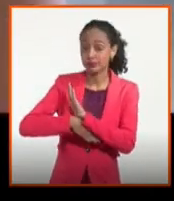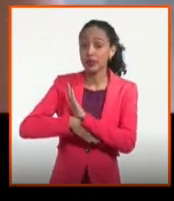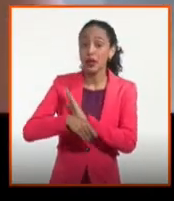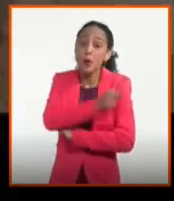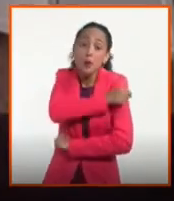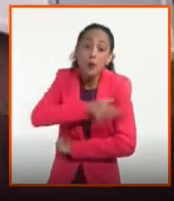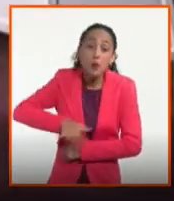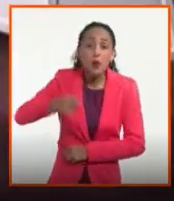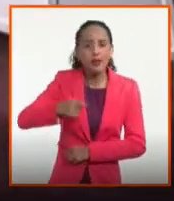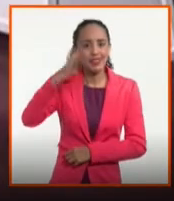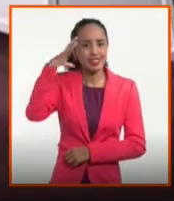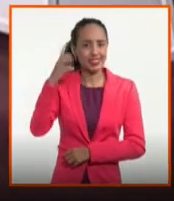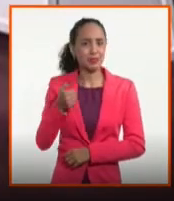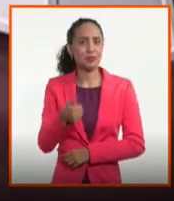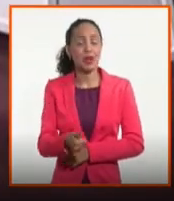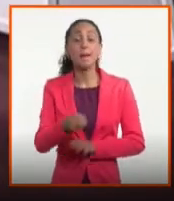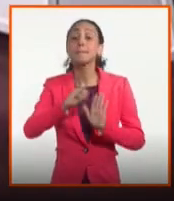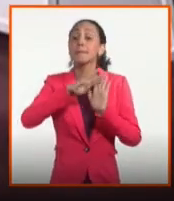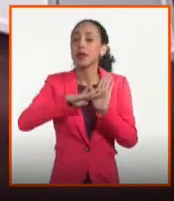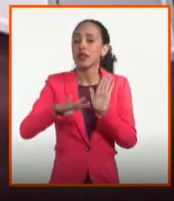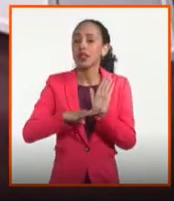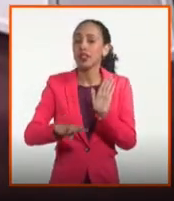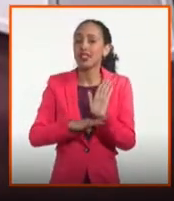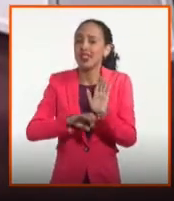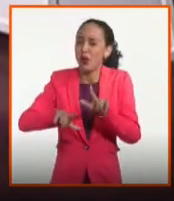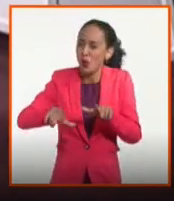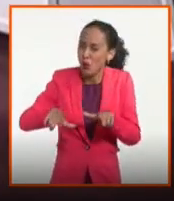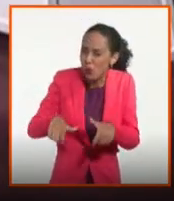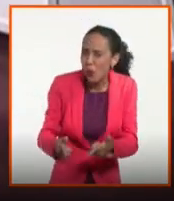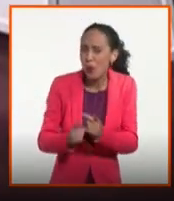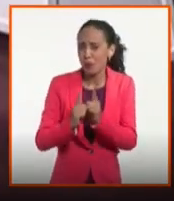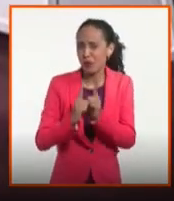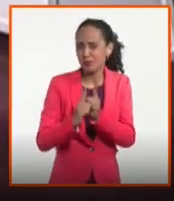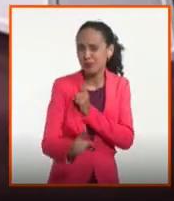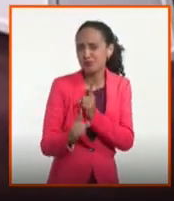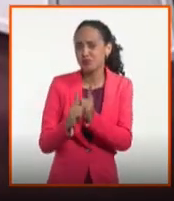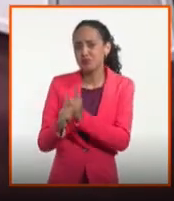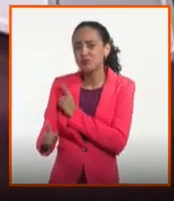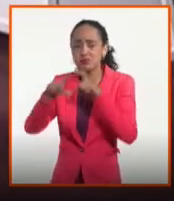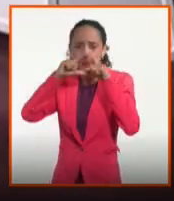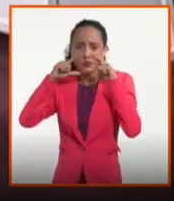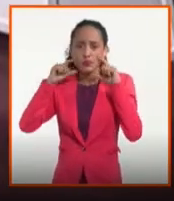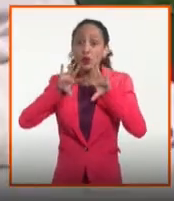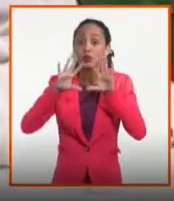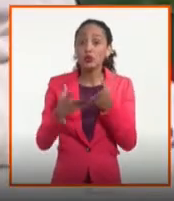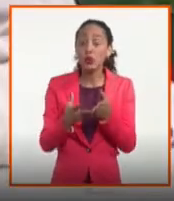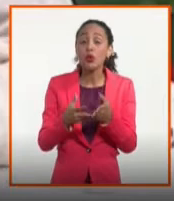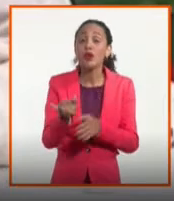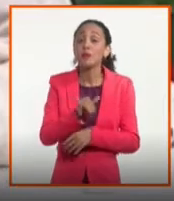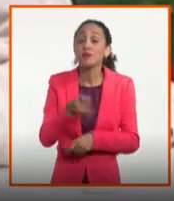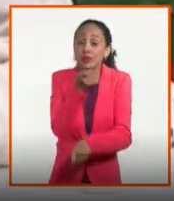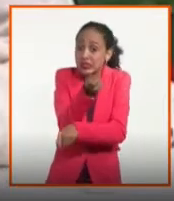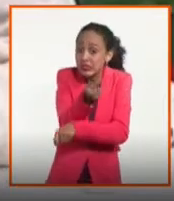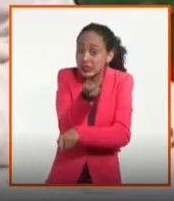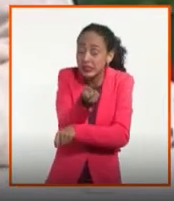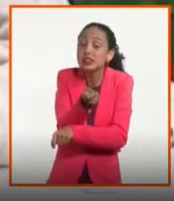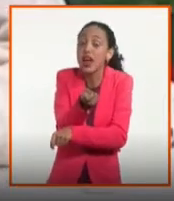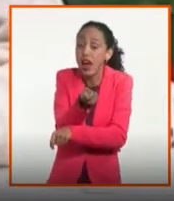acatar todas las medidas que no fue el pueblo o que le fuimos indicando que el pueblo asumiera